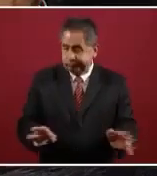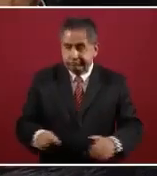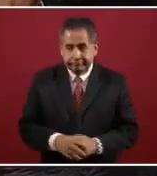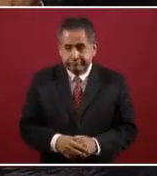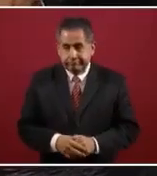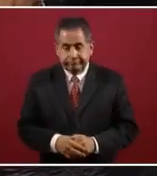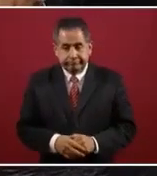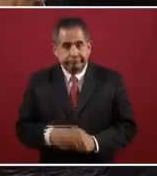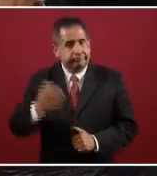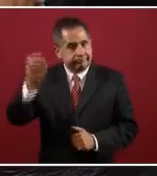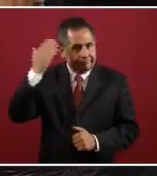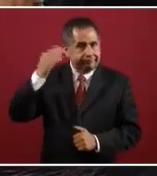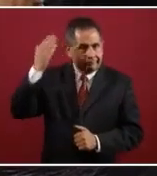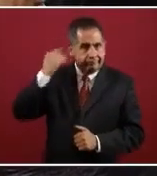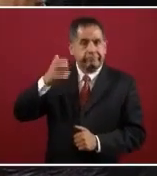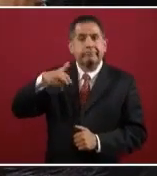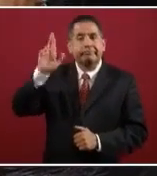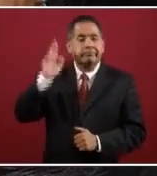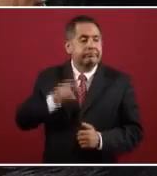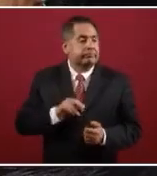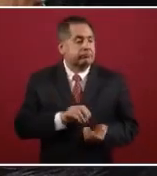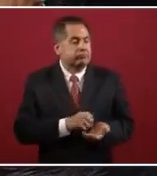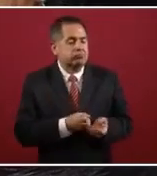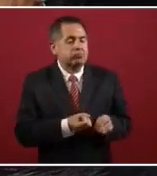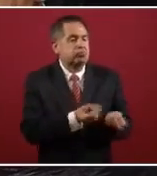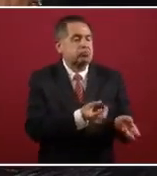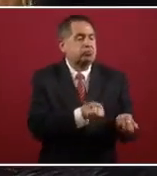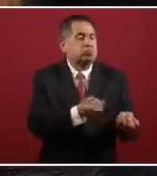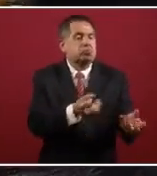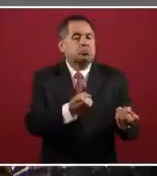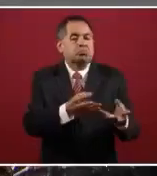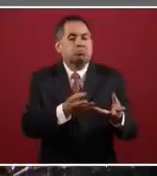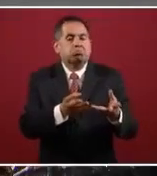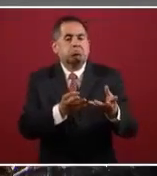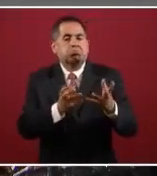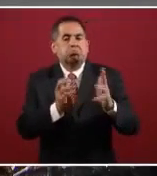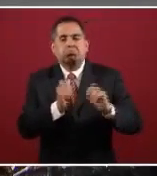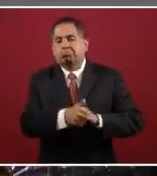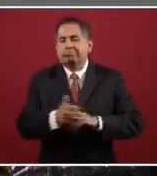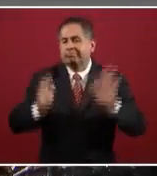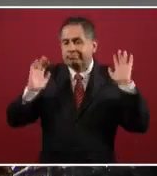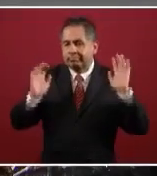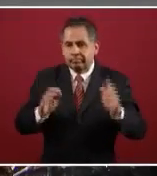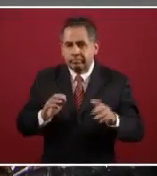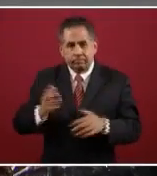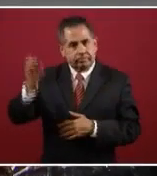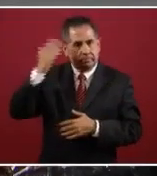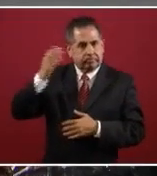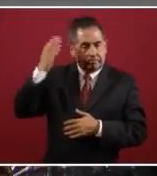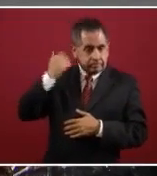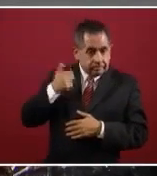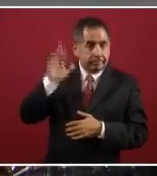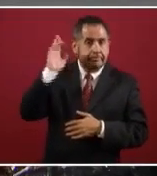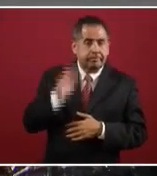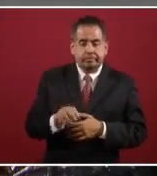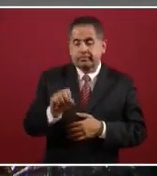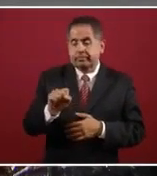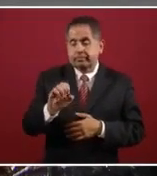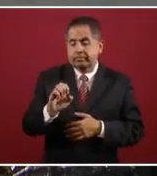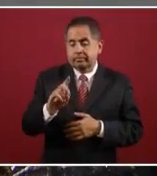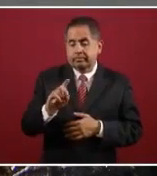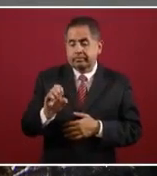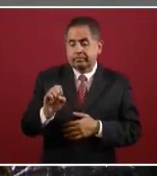que eso hacían en la anterior Secretaría de Desarrollo Social,